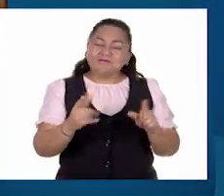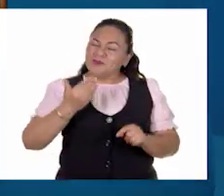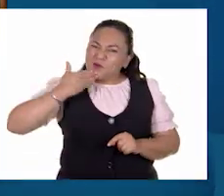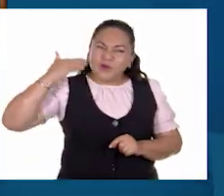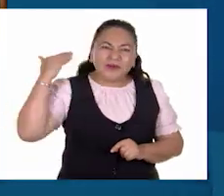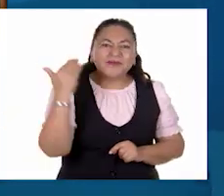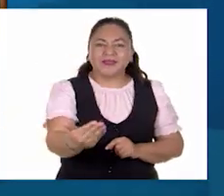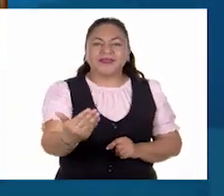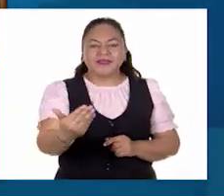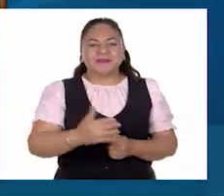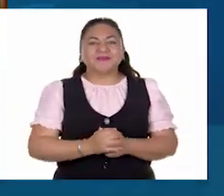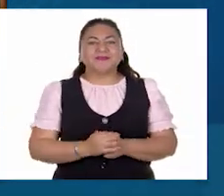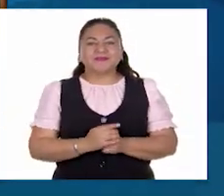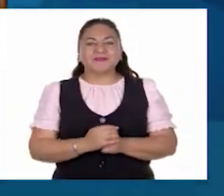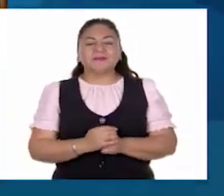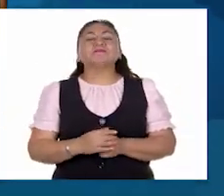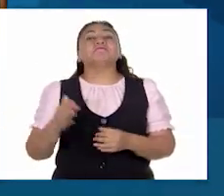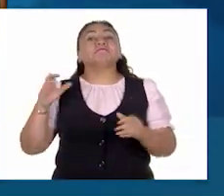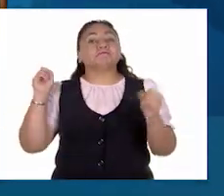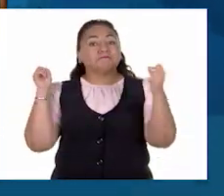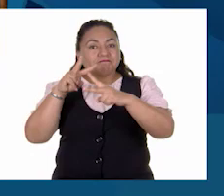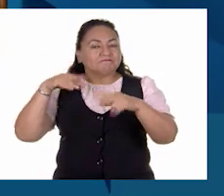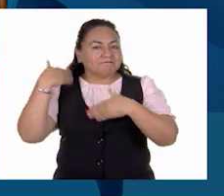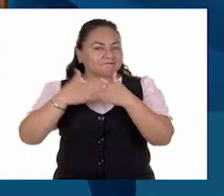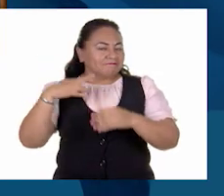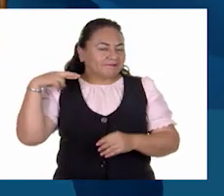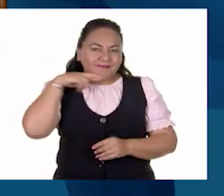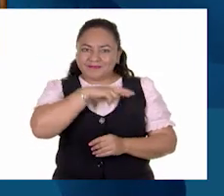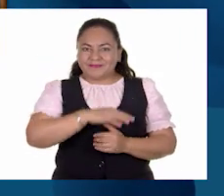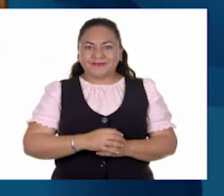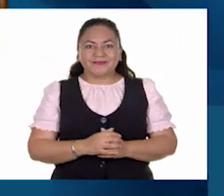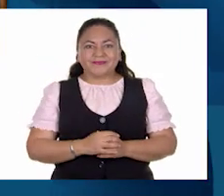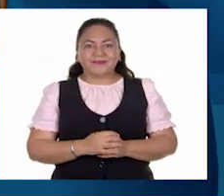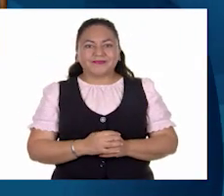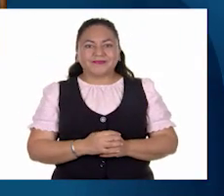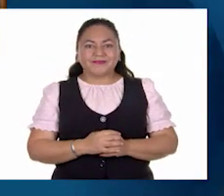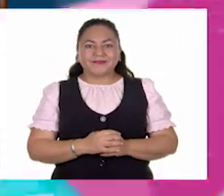¡Muy bien! ¡Nos vemos pronto!